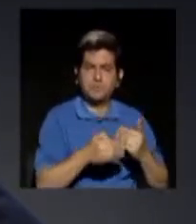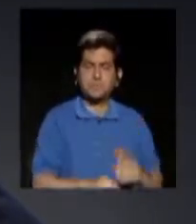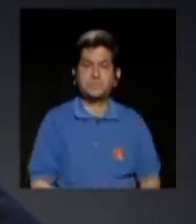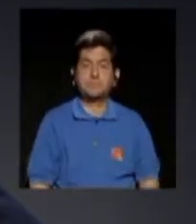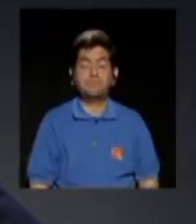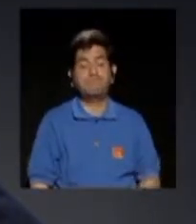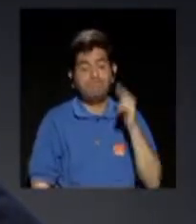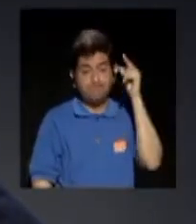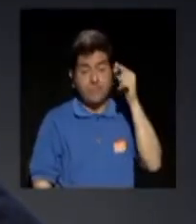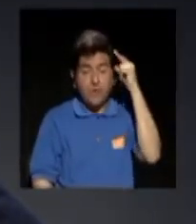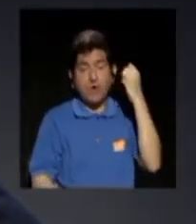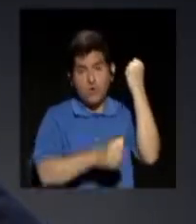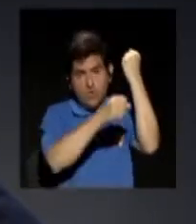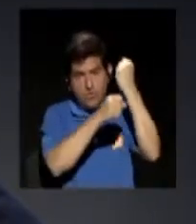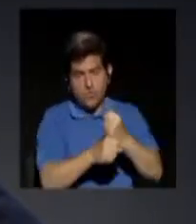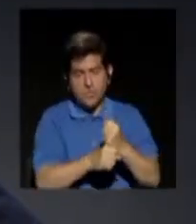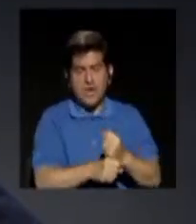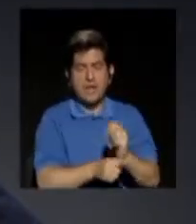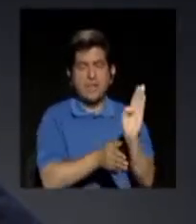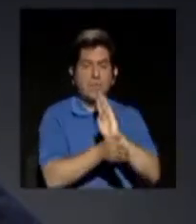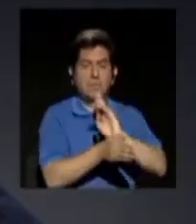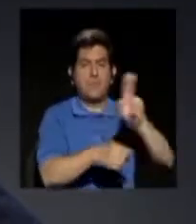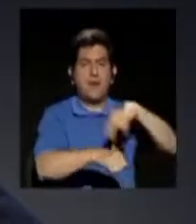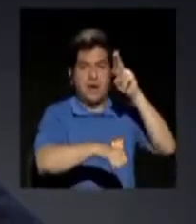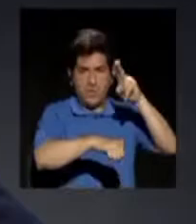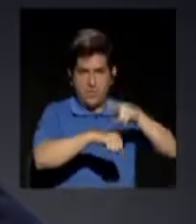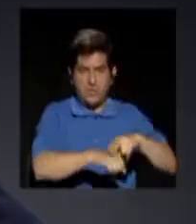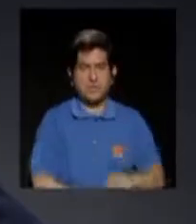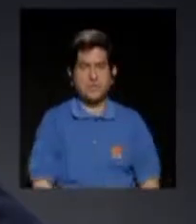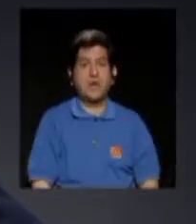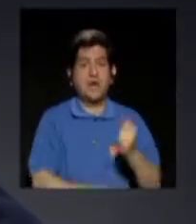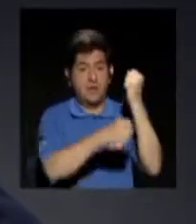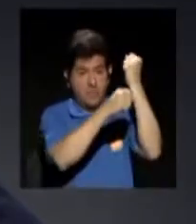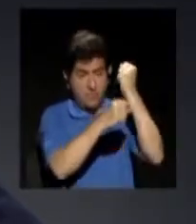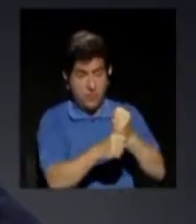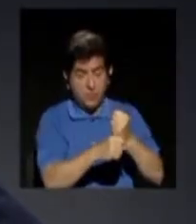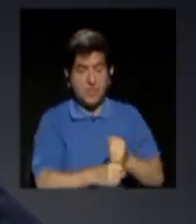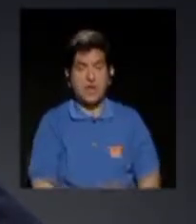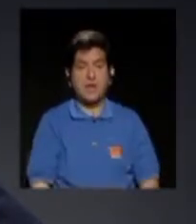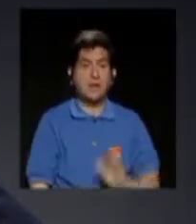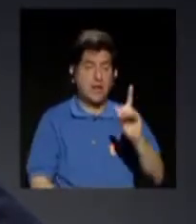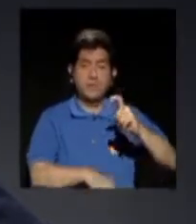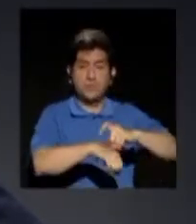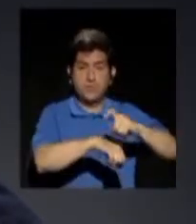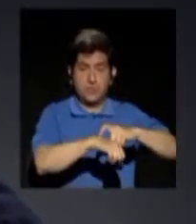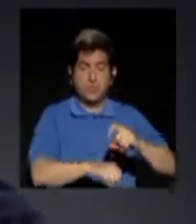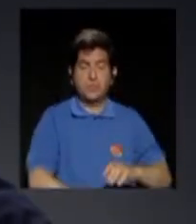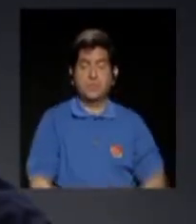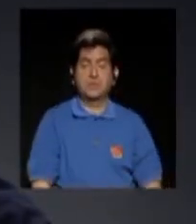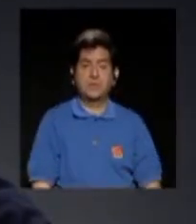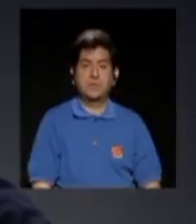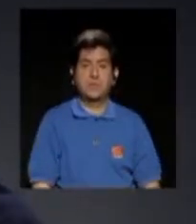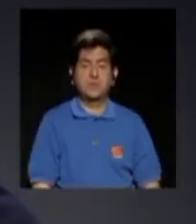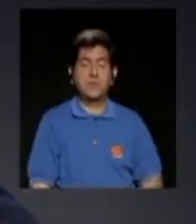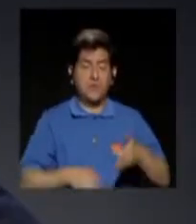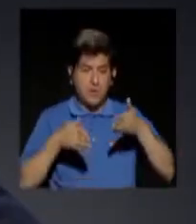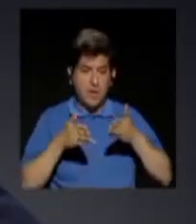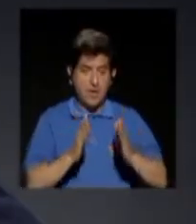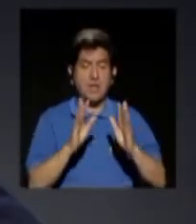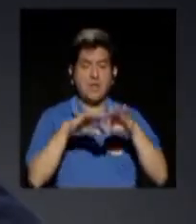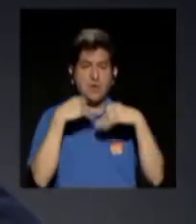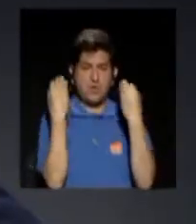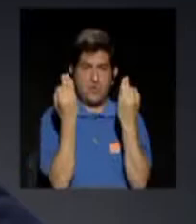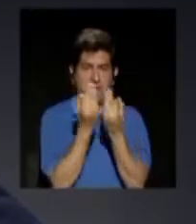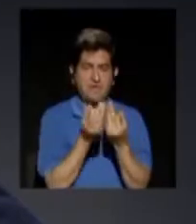por supuesto se funda dentro del Banco Nacional, que fue fundado por el mismo hijo de la